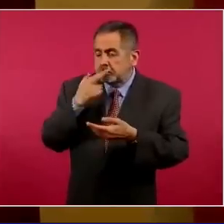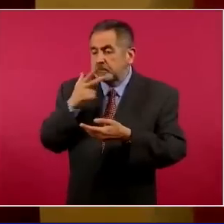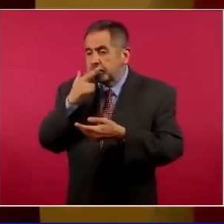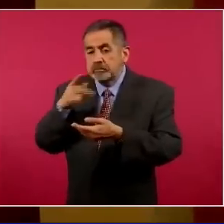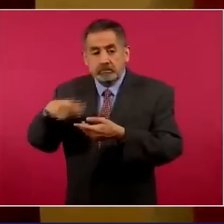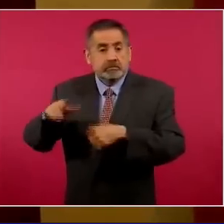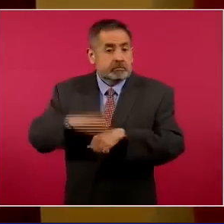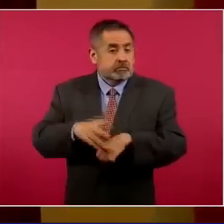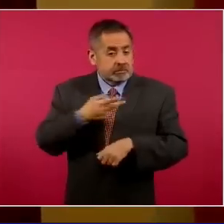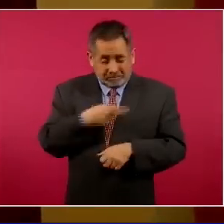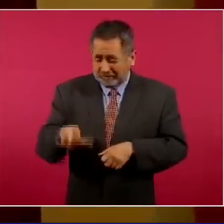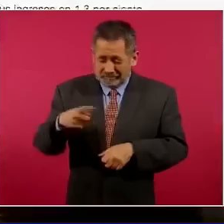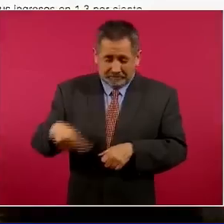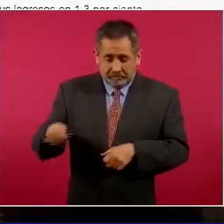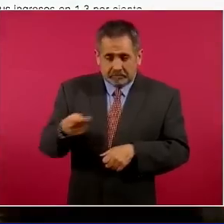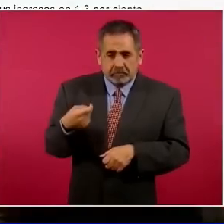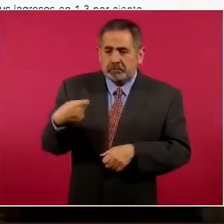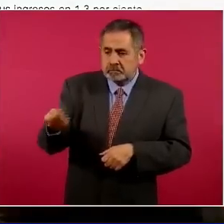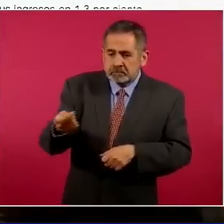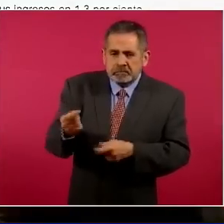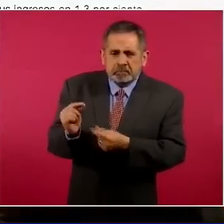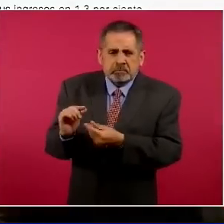los más pobres,